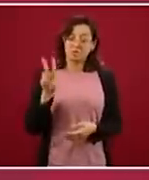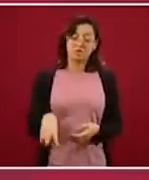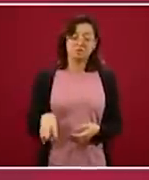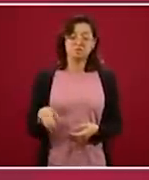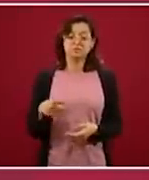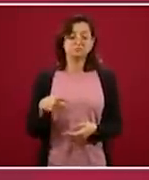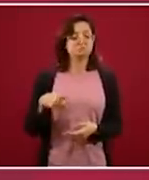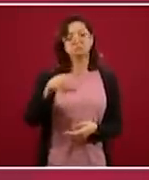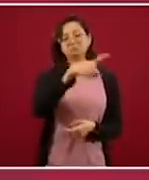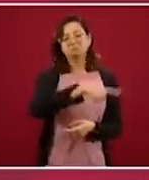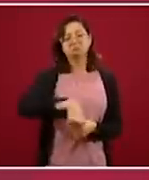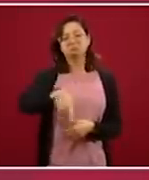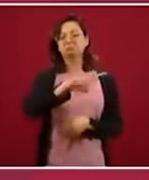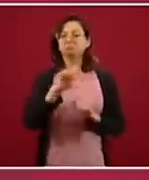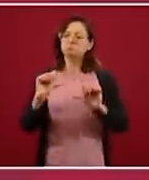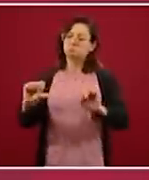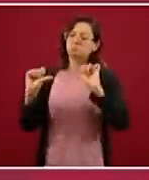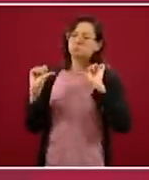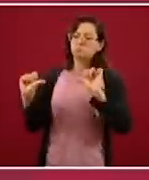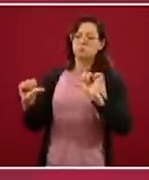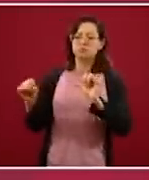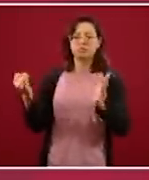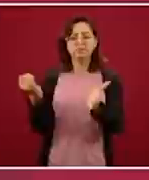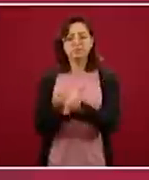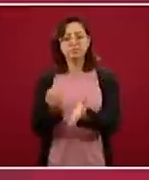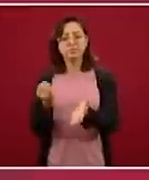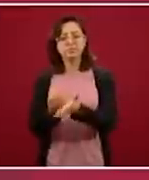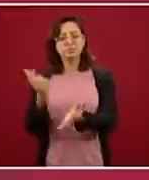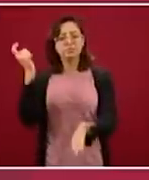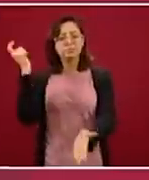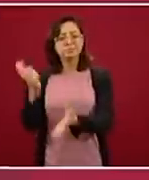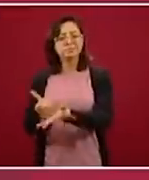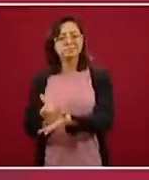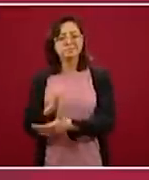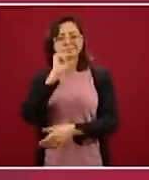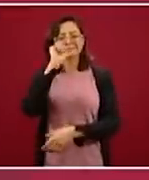los impuestos. Y yo no puedo decir aquí